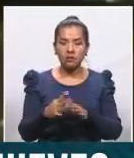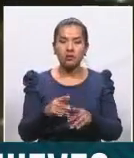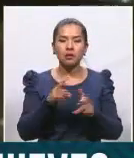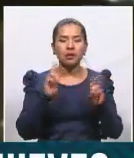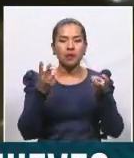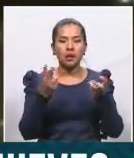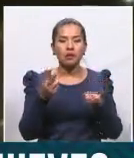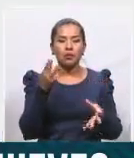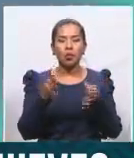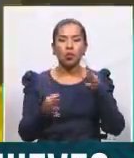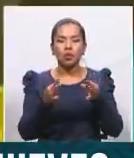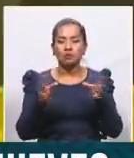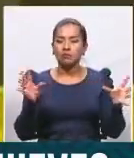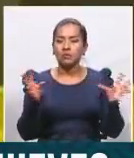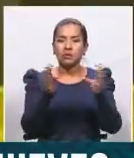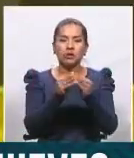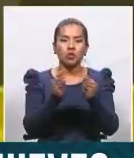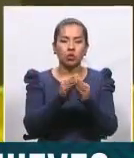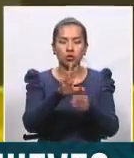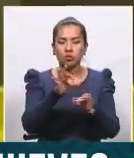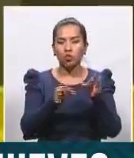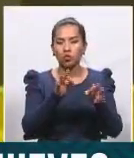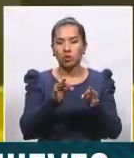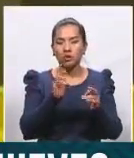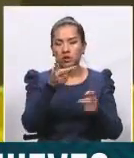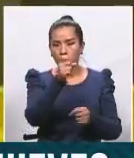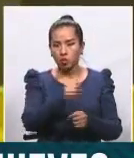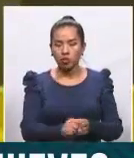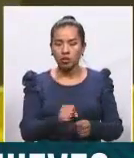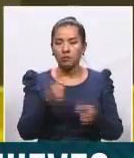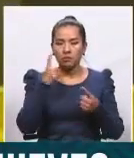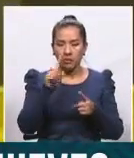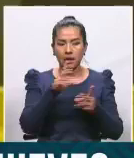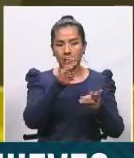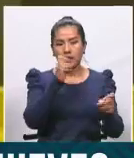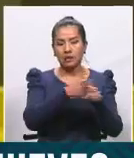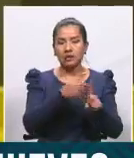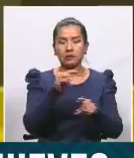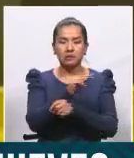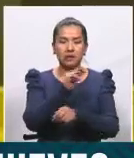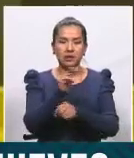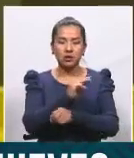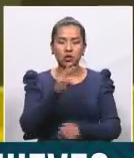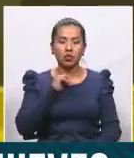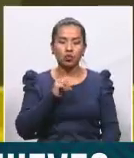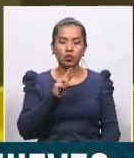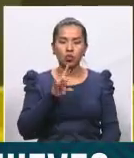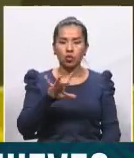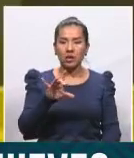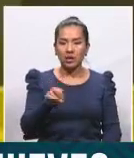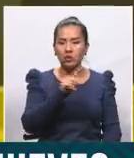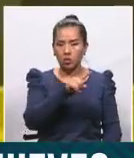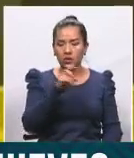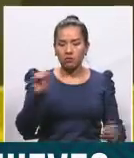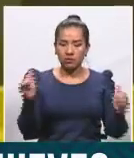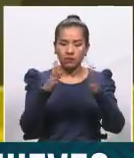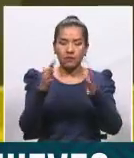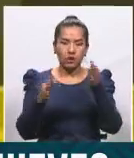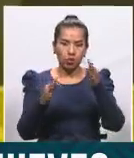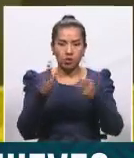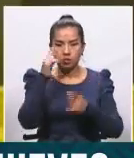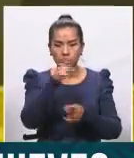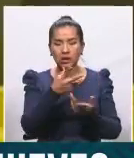cabo en la Corte del Distrito Sur la audiencia del exministro del régimen de facto, Arturo Murillo, por los delitos